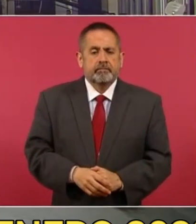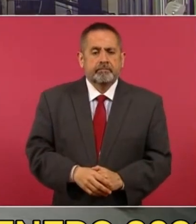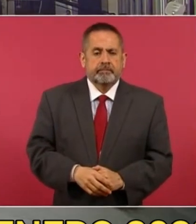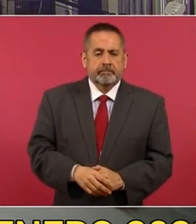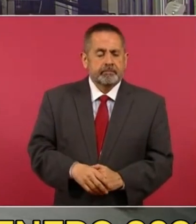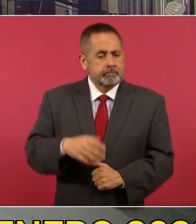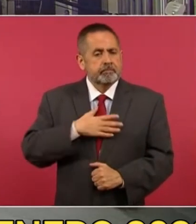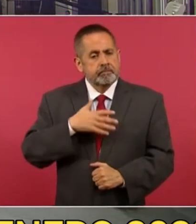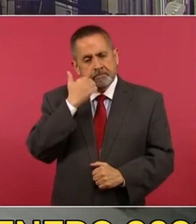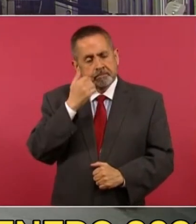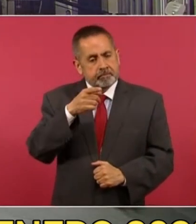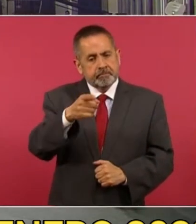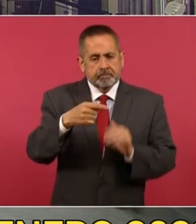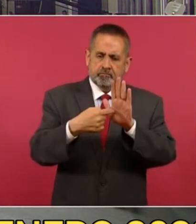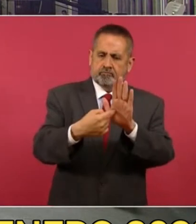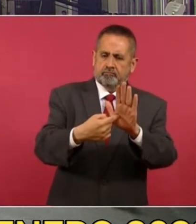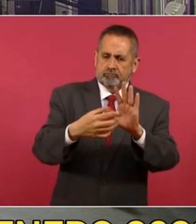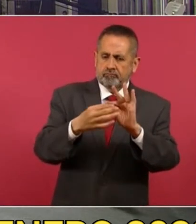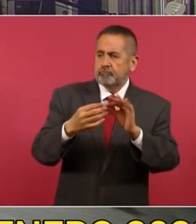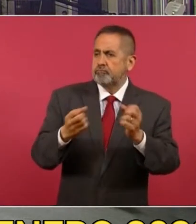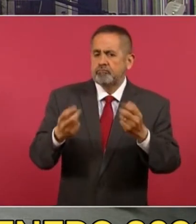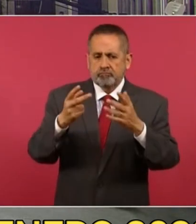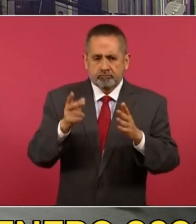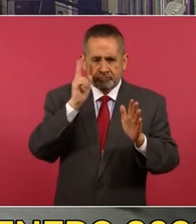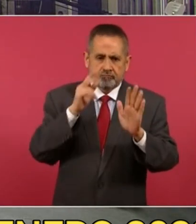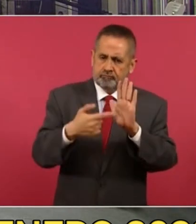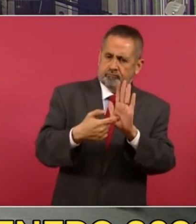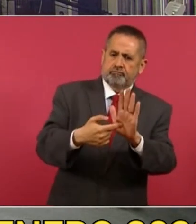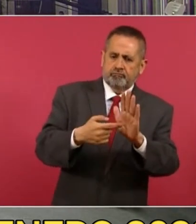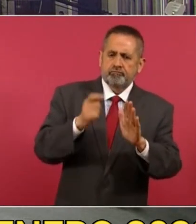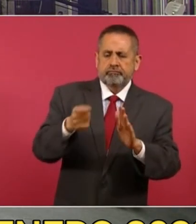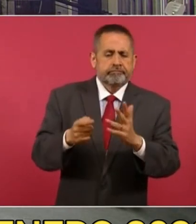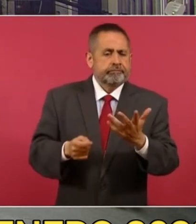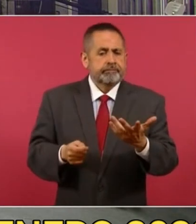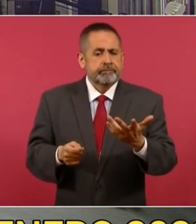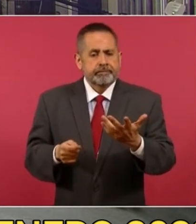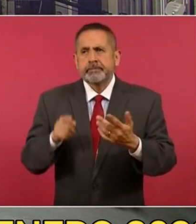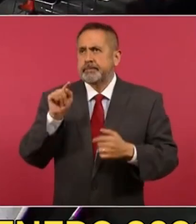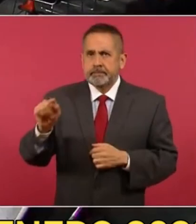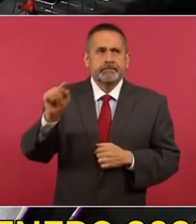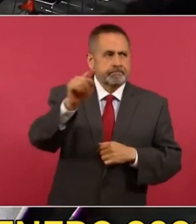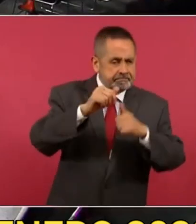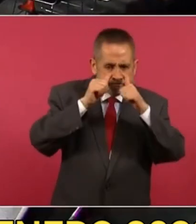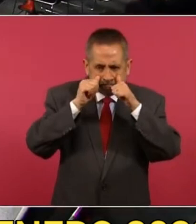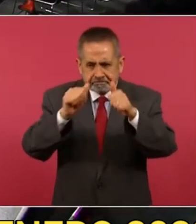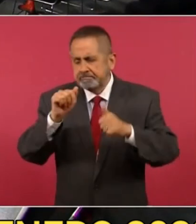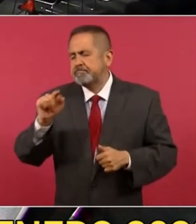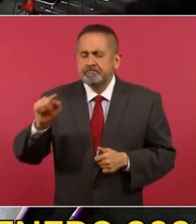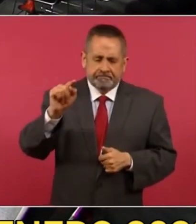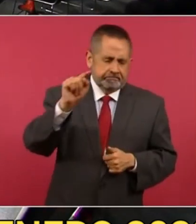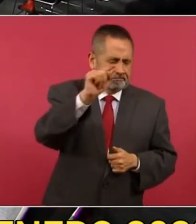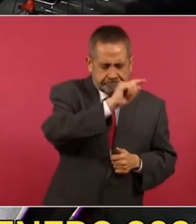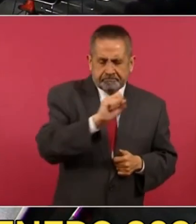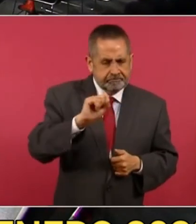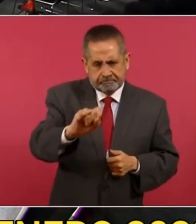Sí, es que me gustaría que para probar que se está atendiendo a todos,